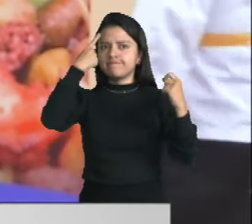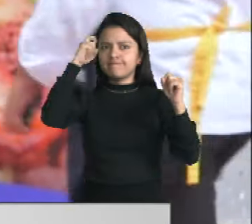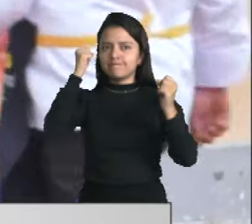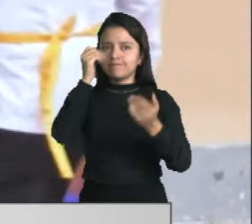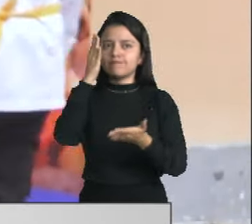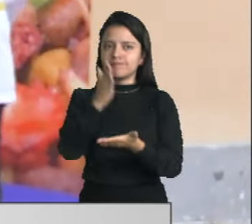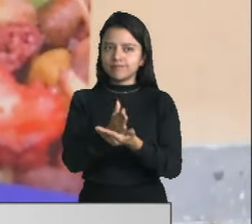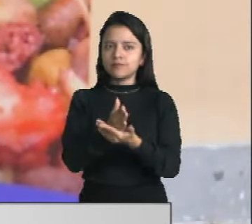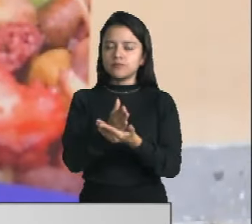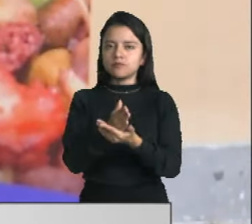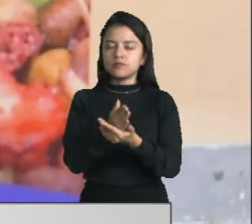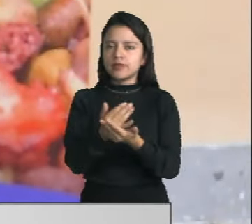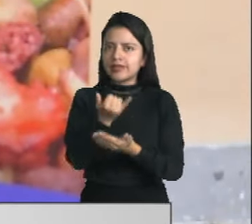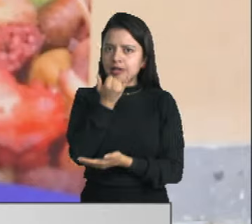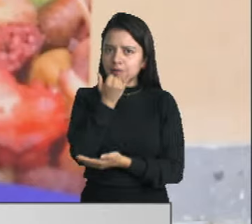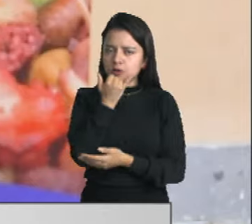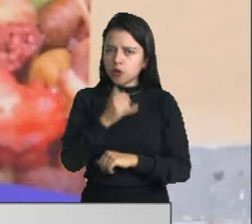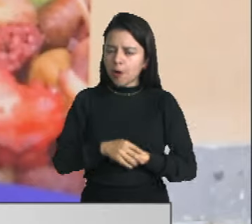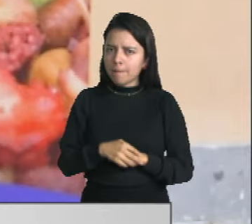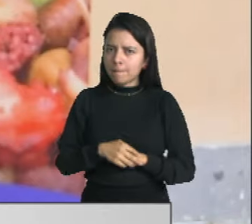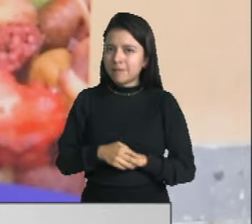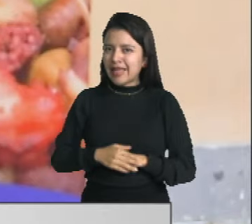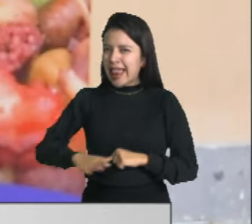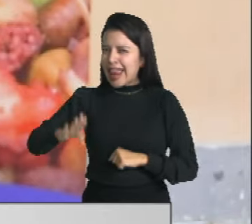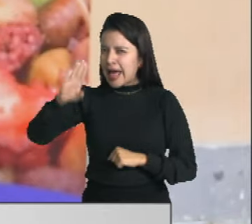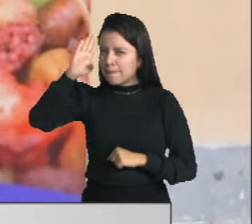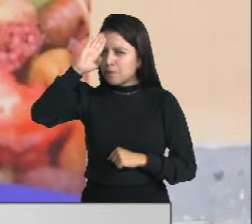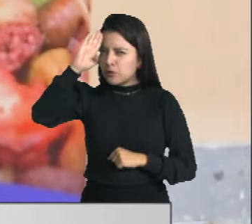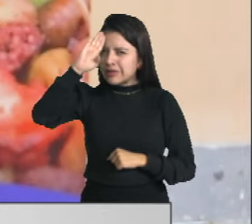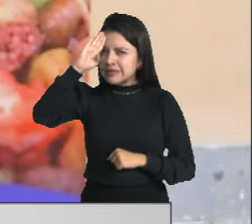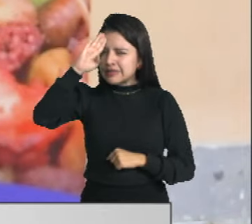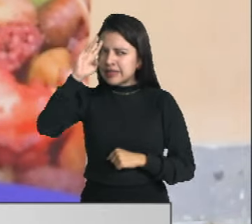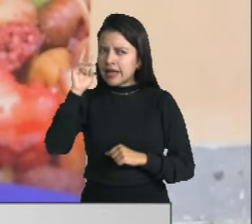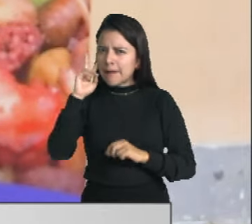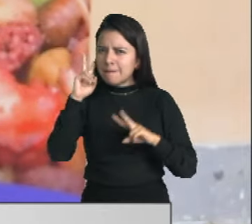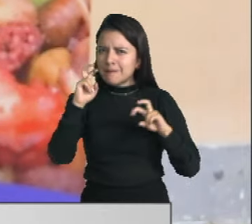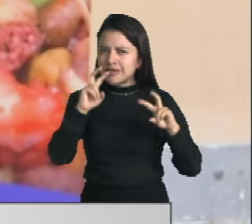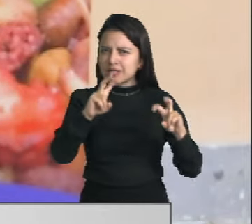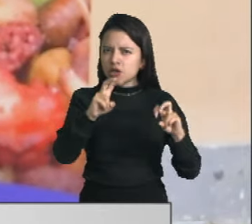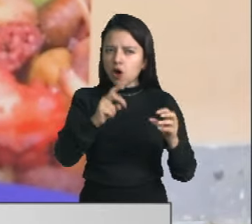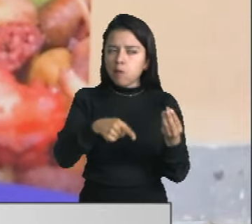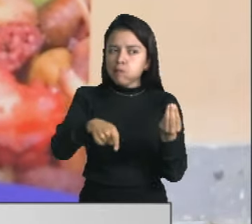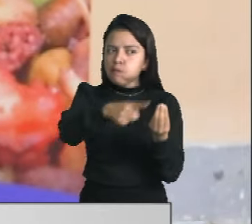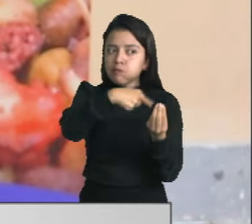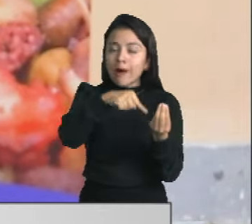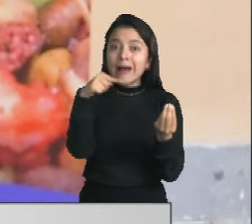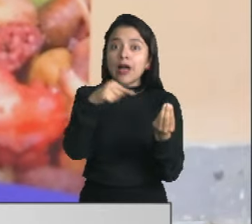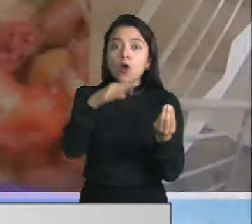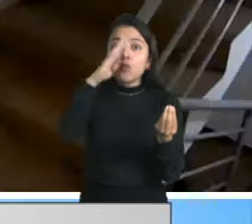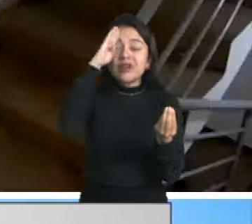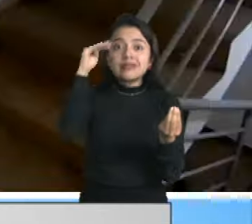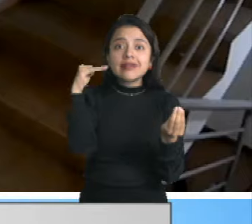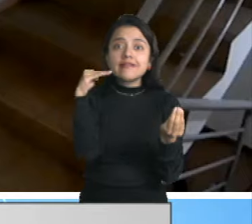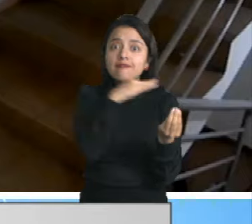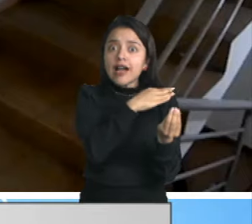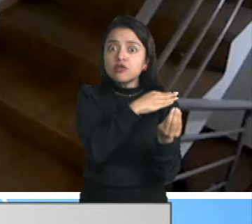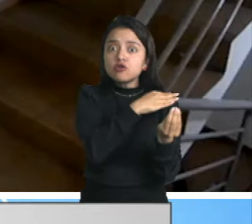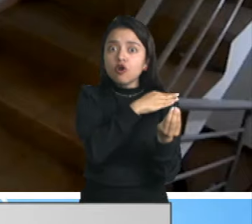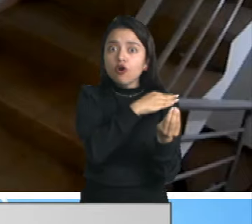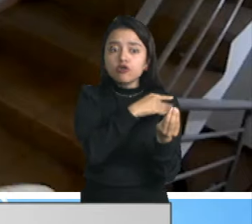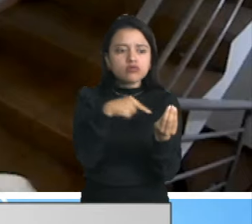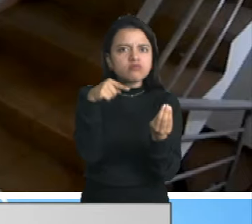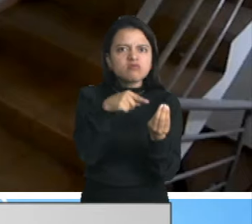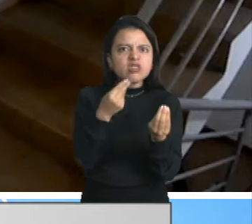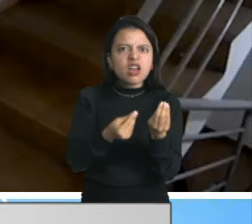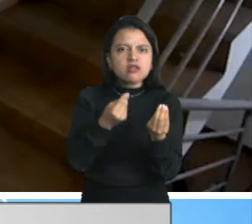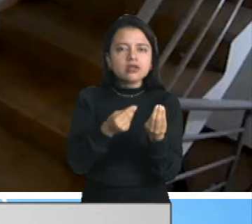autoridades en materia de seguridad. La Policía Metropolitana de Bogotá confirmó la captura de falsos funcionarios que pues se hacían pasar por uniformados de la policía para ganarse la confianza